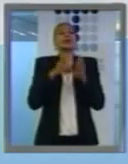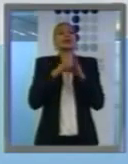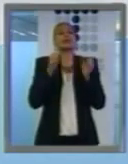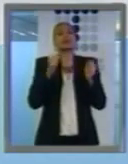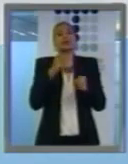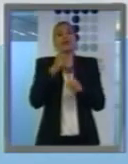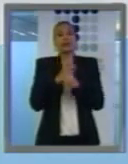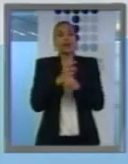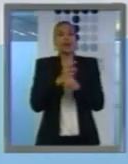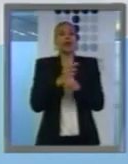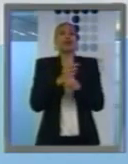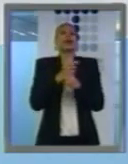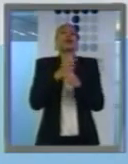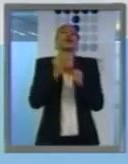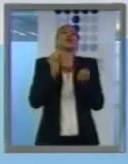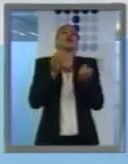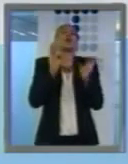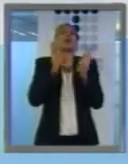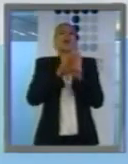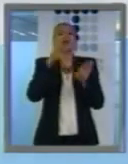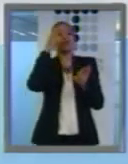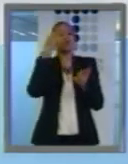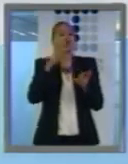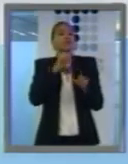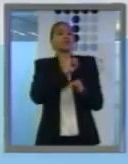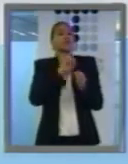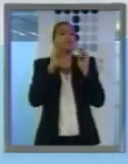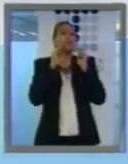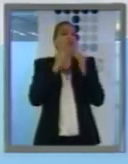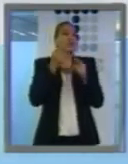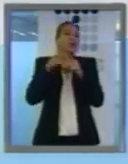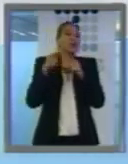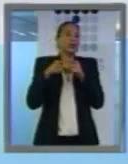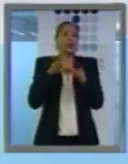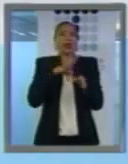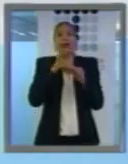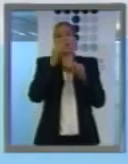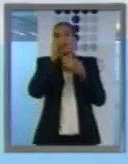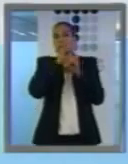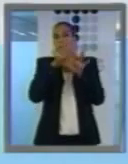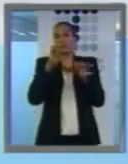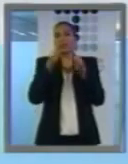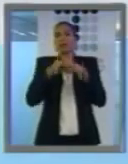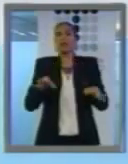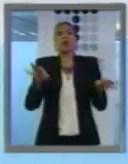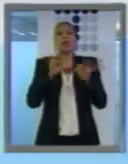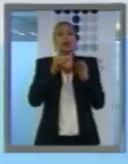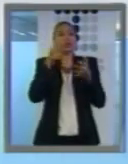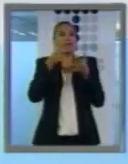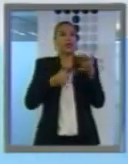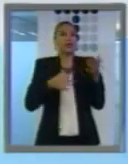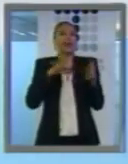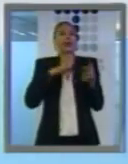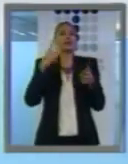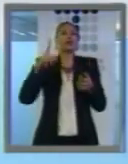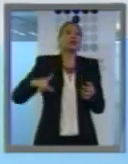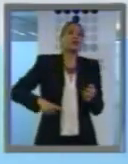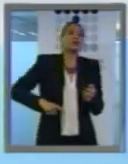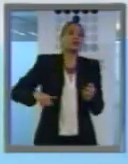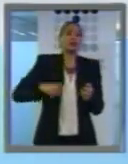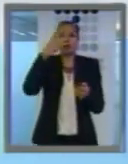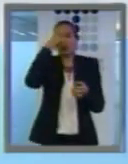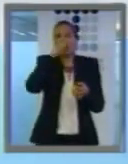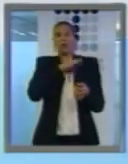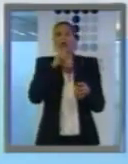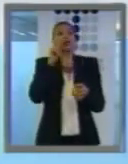después de delincuencia. Entonces, sí hay datos importantes que nos puede otorgar una institución gubernamental para ver